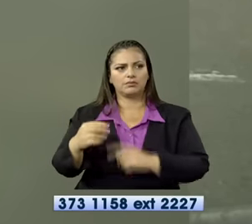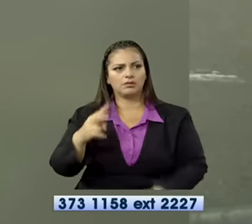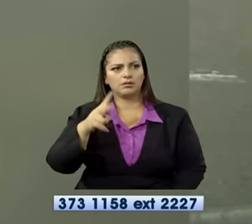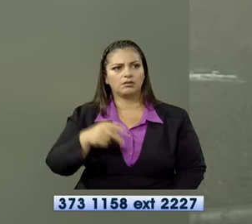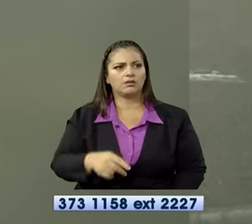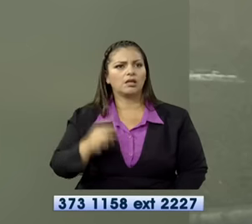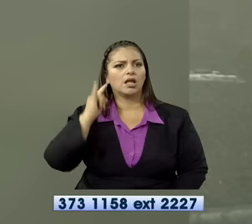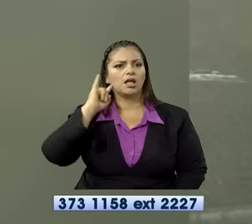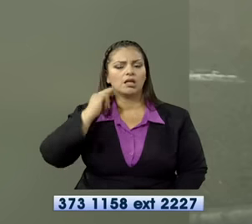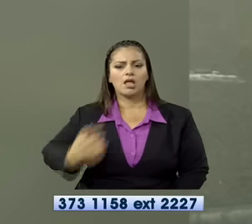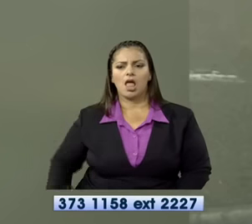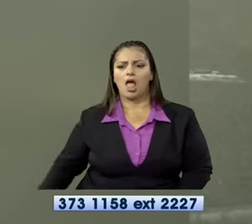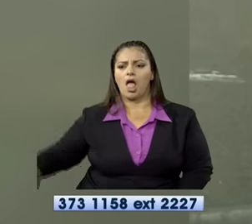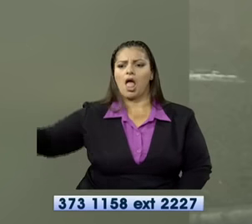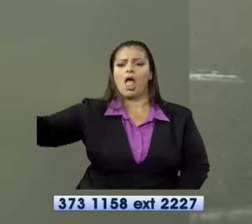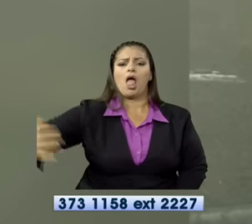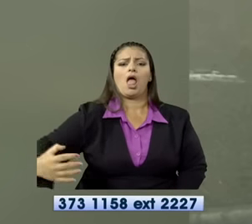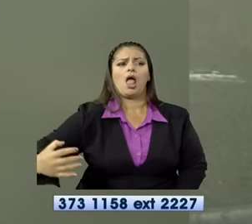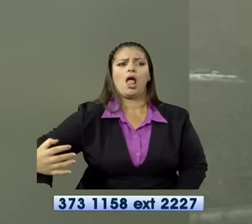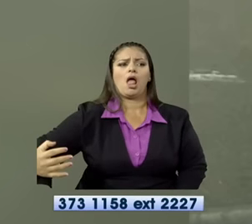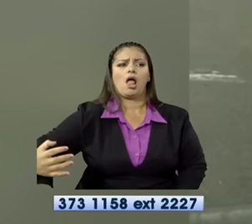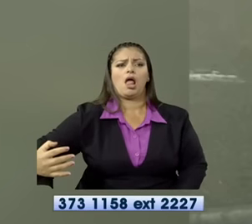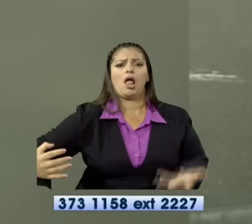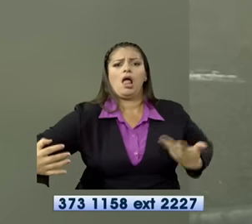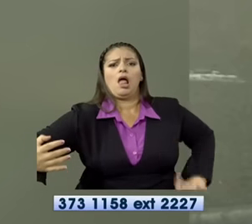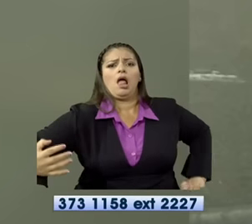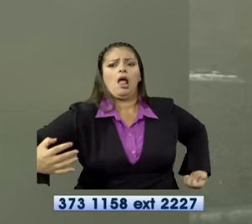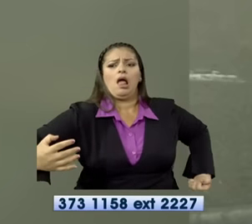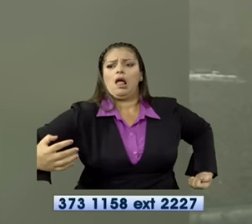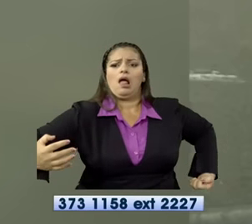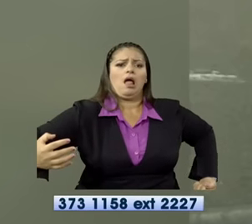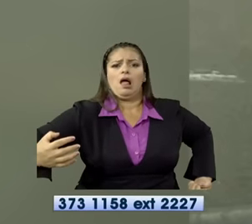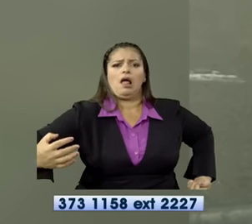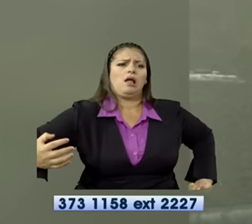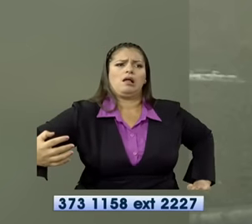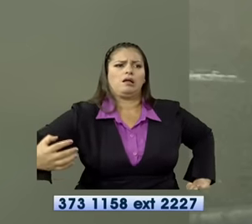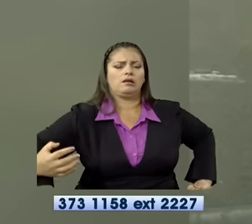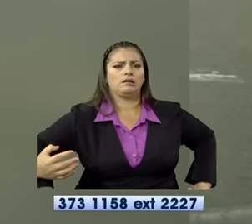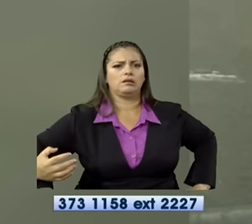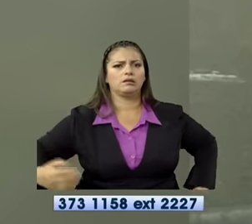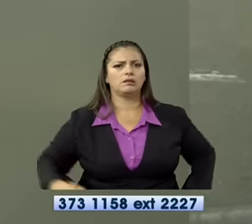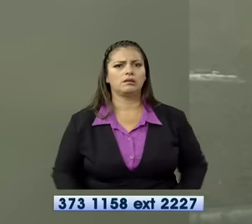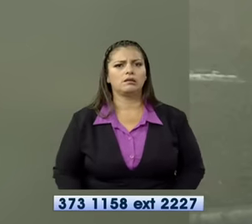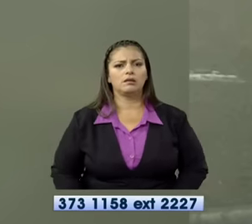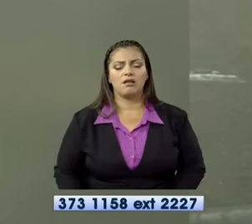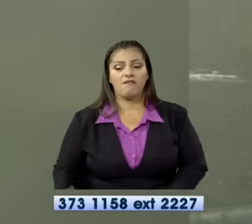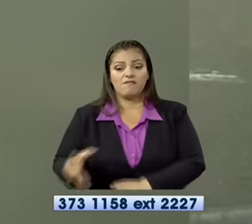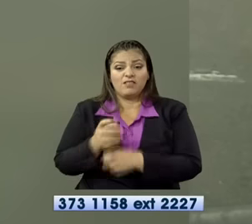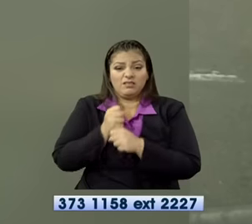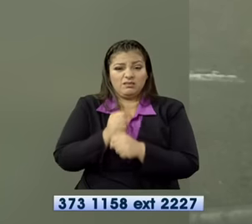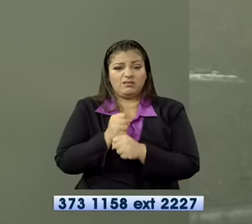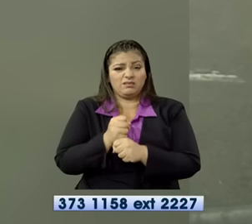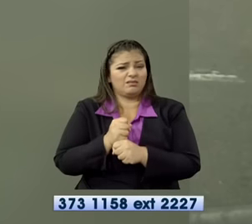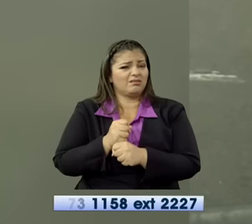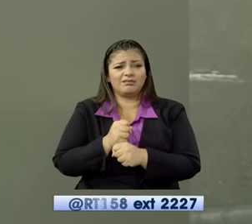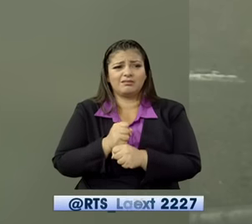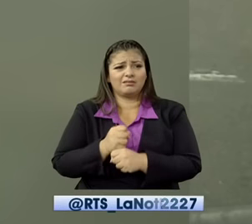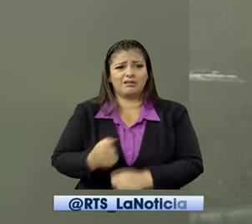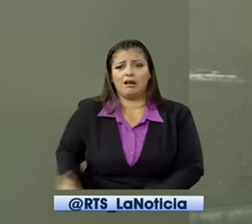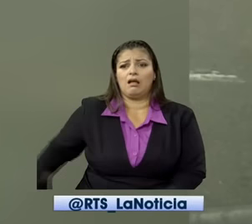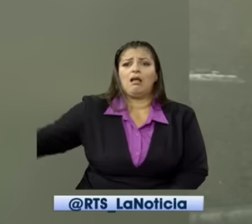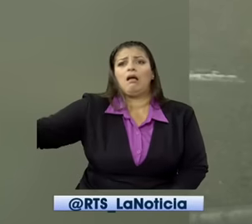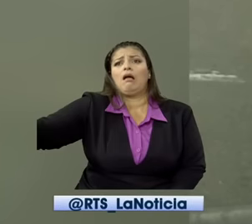Luisa claro va guindada un costado lleva una bolsa del otro brazo porque ni siquiera se puede sostener